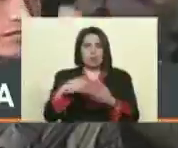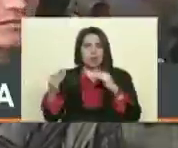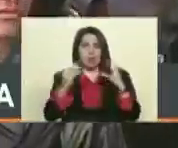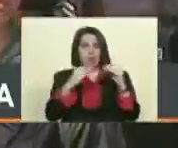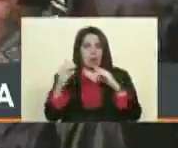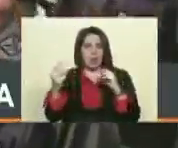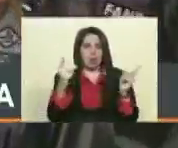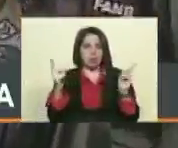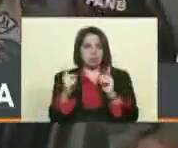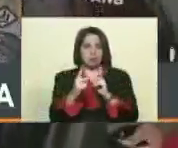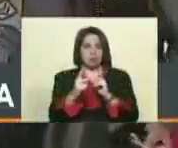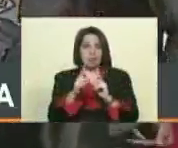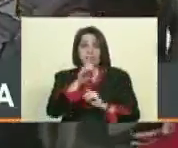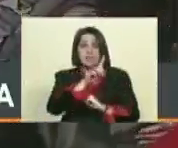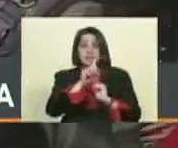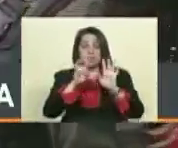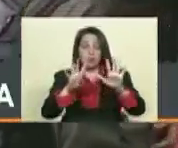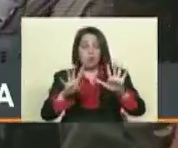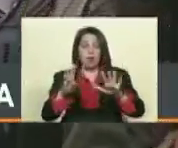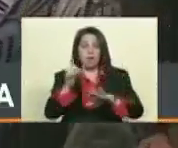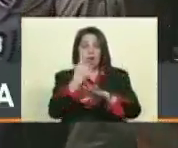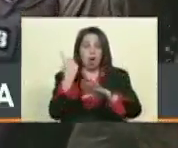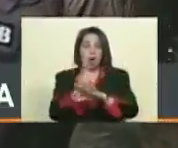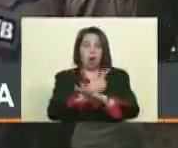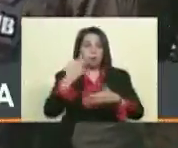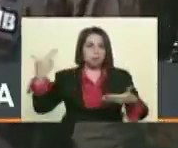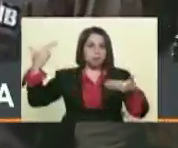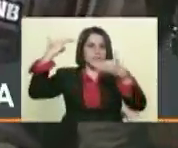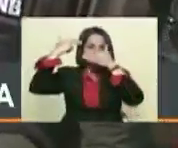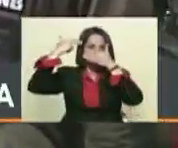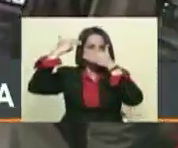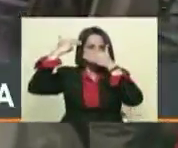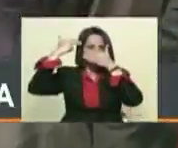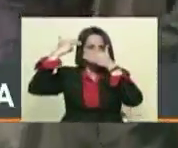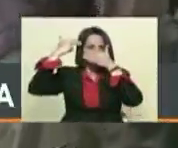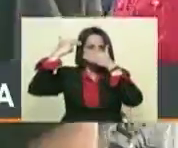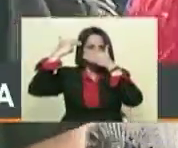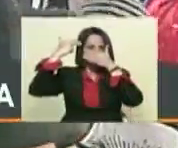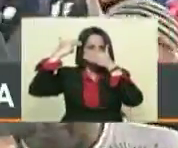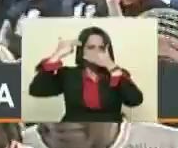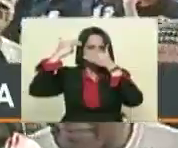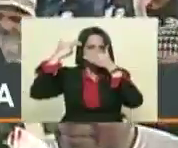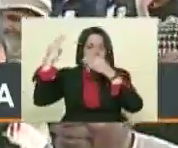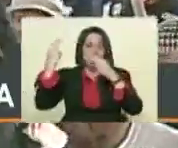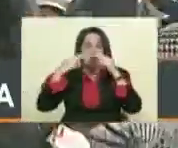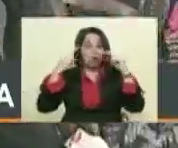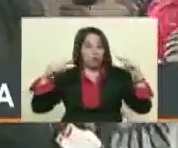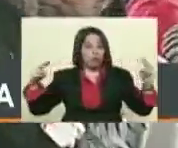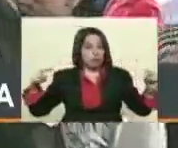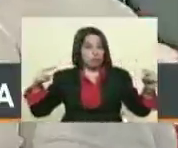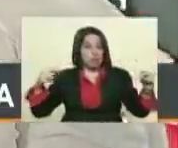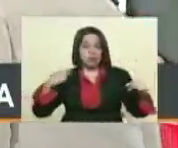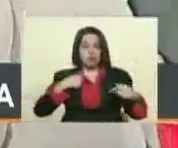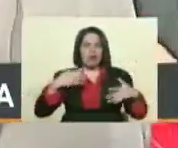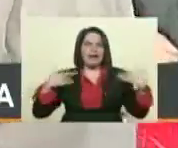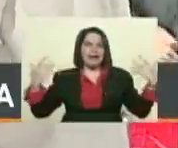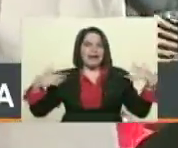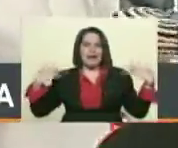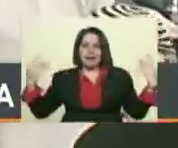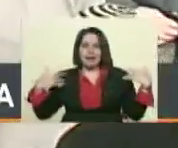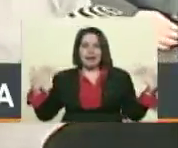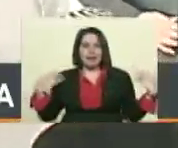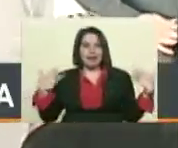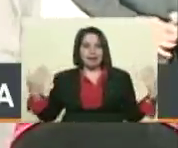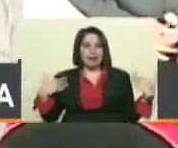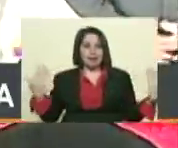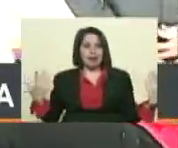Bueno, tuvieron 19 horas secuestrados. Qué bueno. Ahí me da mucha alegría que los guaraguaos sigan generando ese